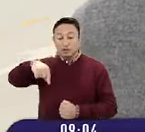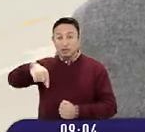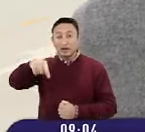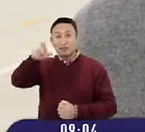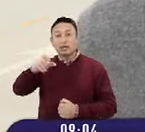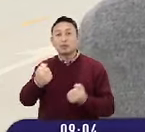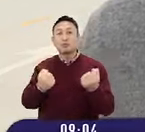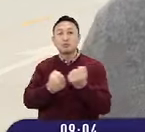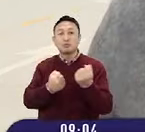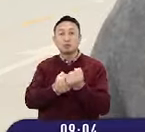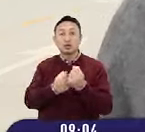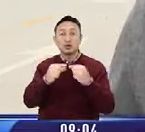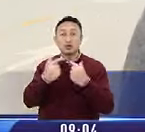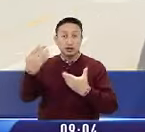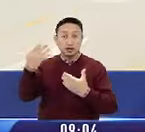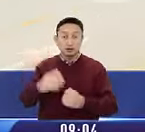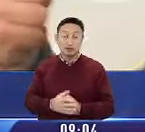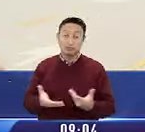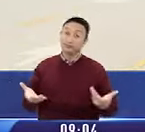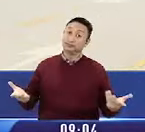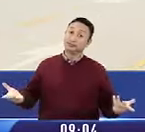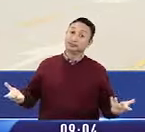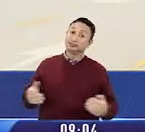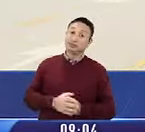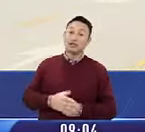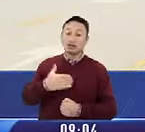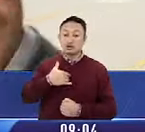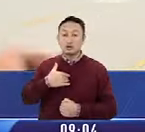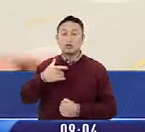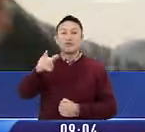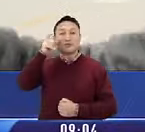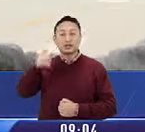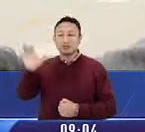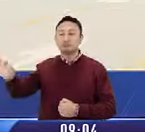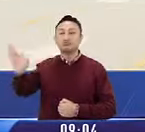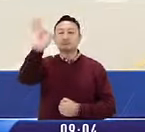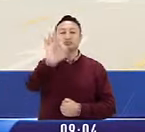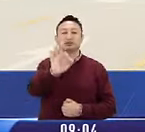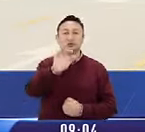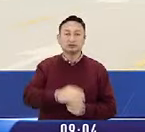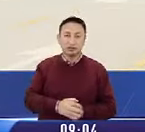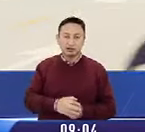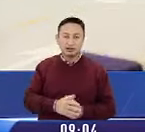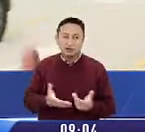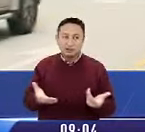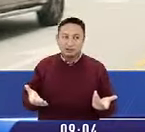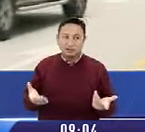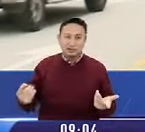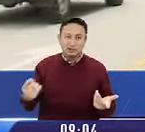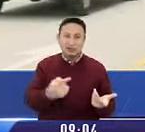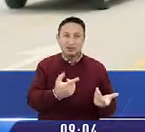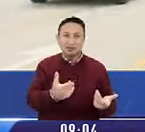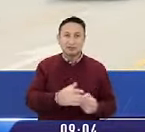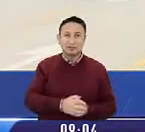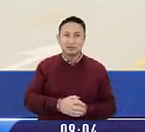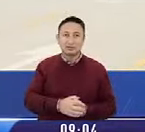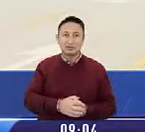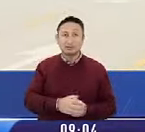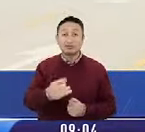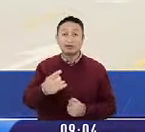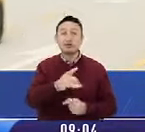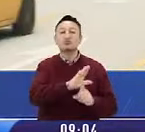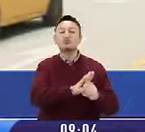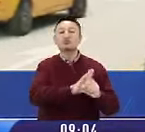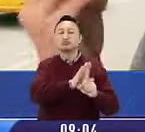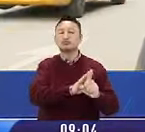padrinos partidistas, porque entonces la fiscal que yo voy a elegir será una fiscal que no fiscaliza exactamente, que le deba